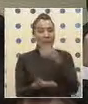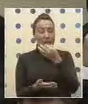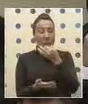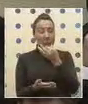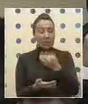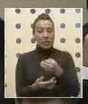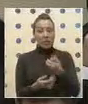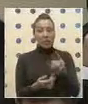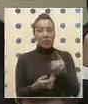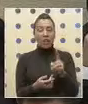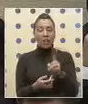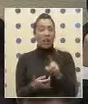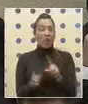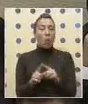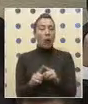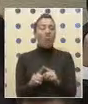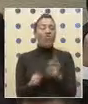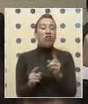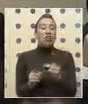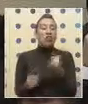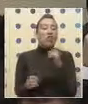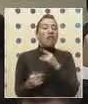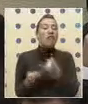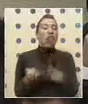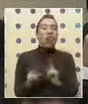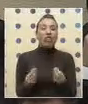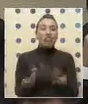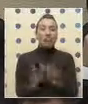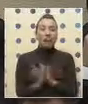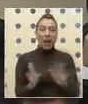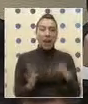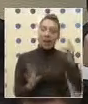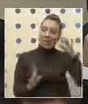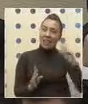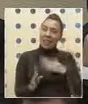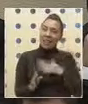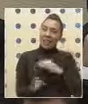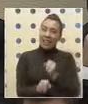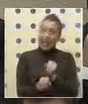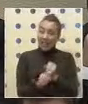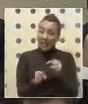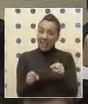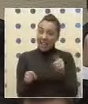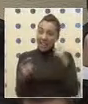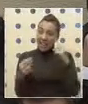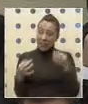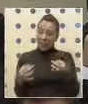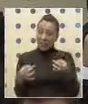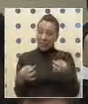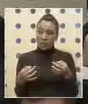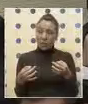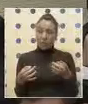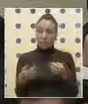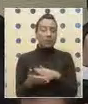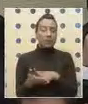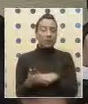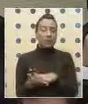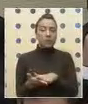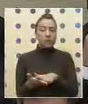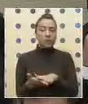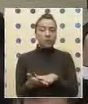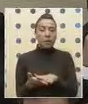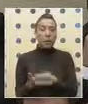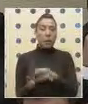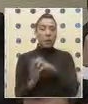no sea letra muerta. Sabemos que hay intención de trabajar en estas medidas, Por ejemplo, a partir